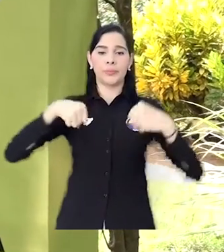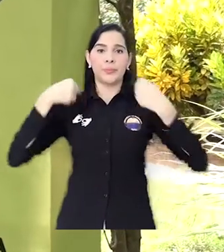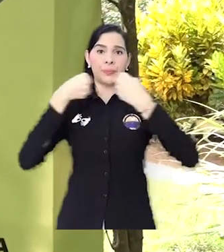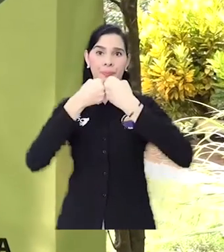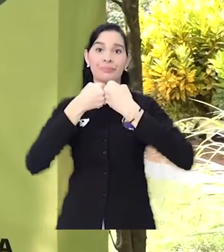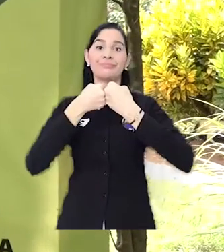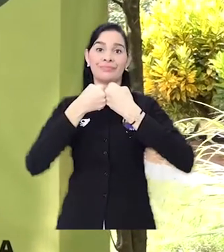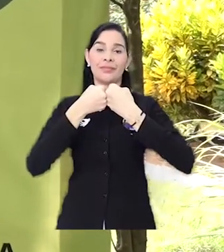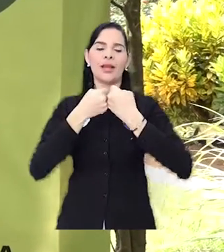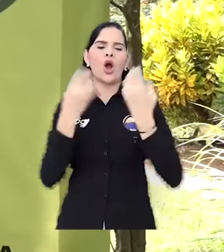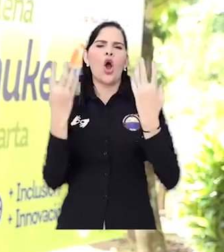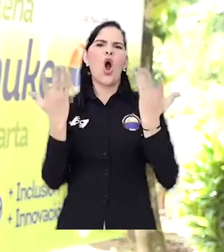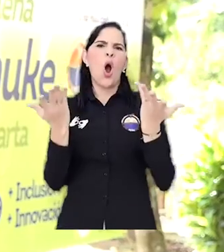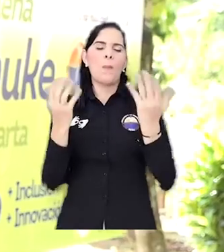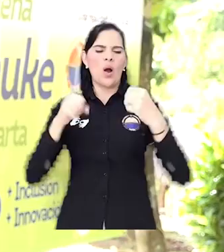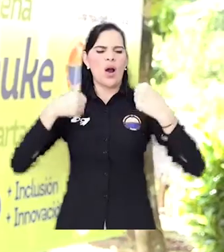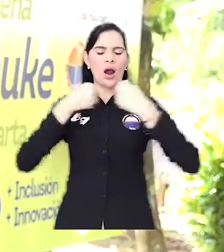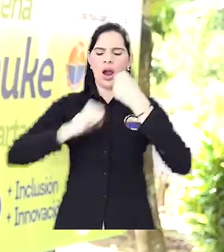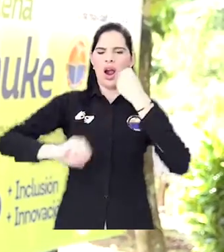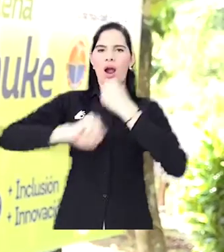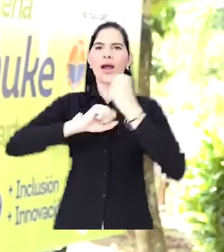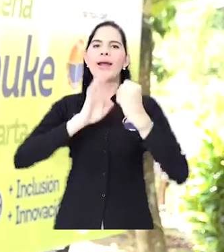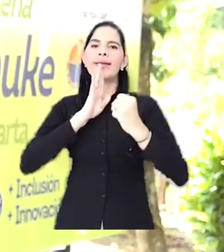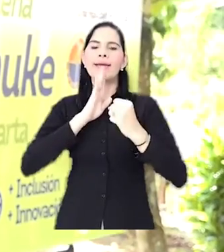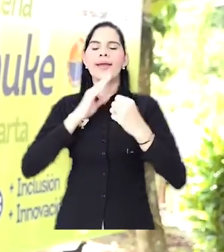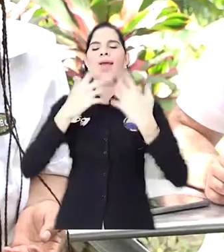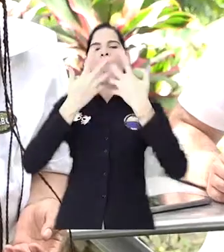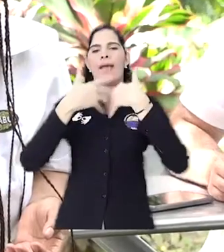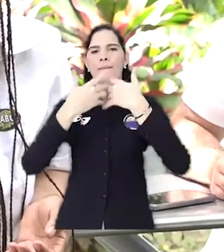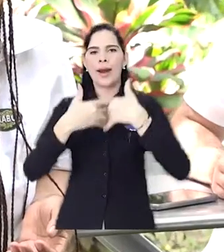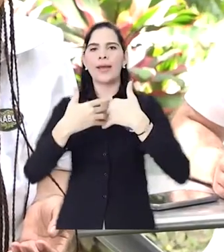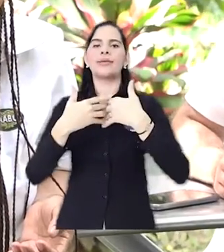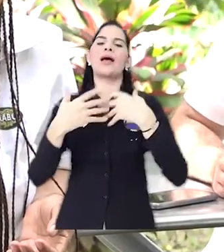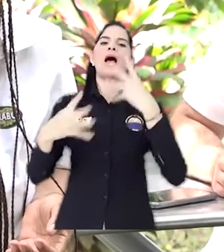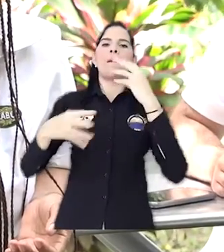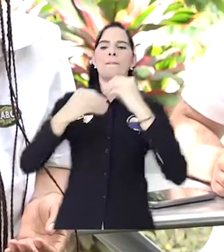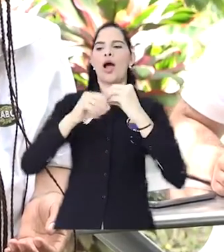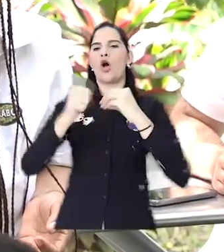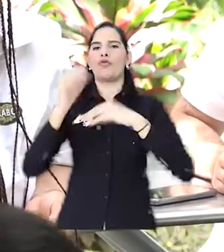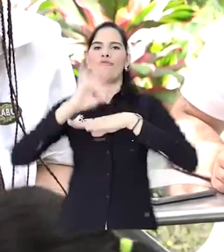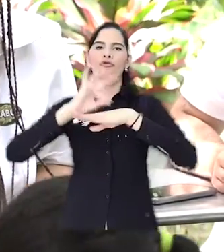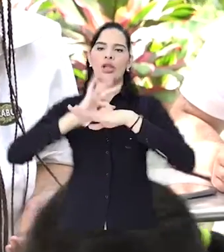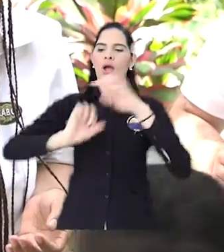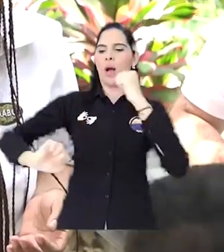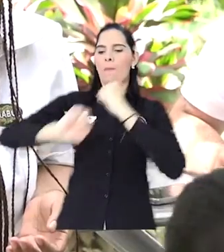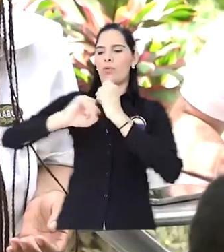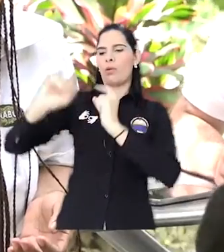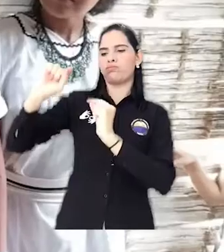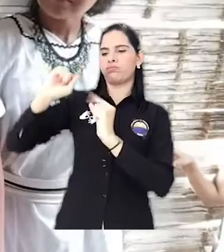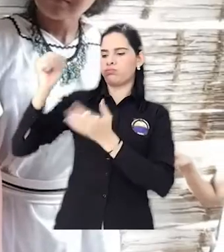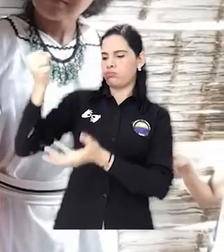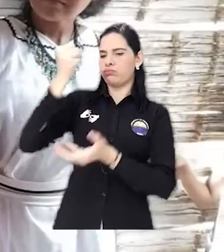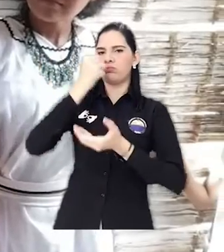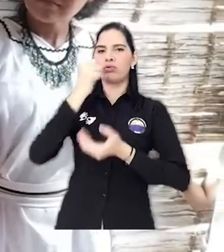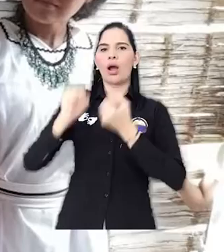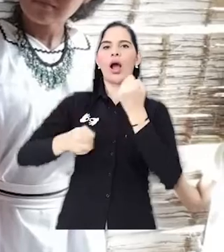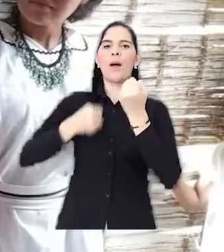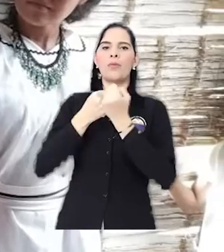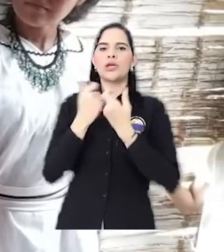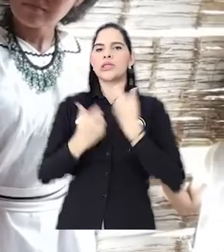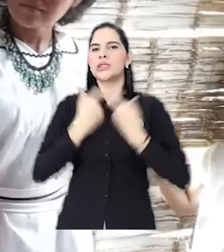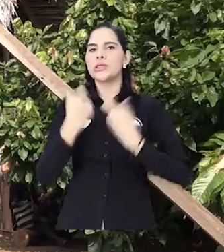se ve reflejada con tener eso, una empresa que nos apoyó, una fundación que donó, digamos, también los recursos, un